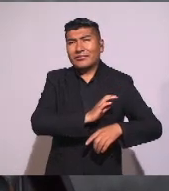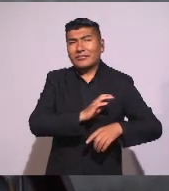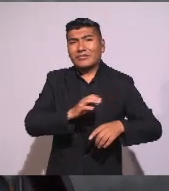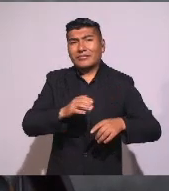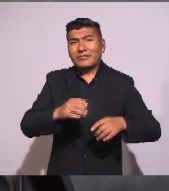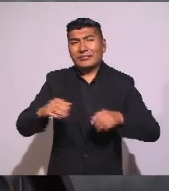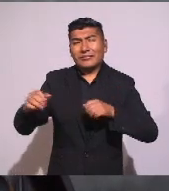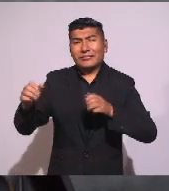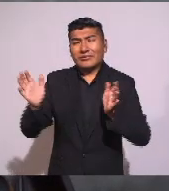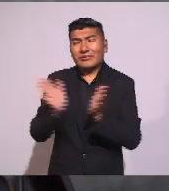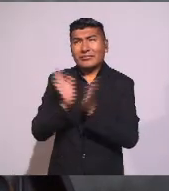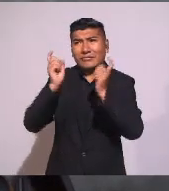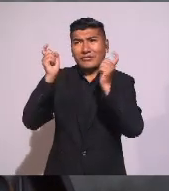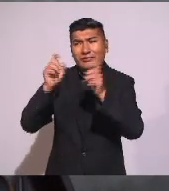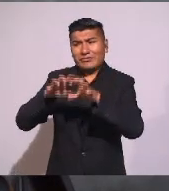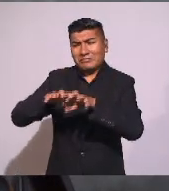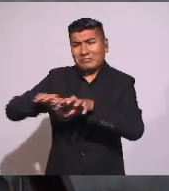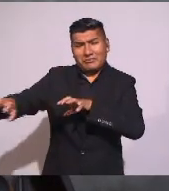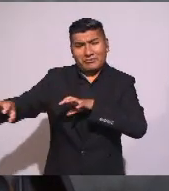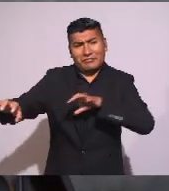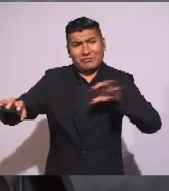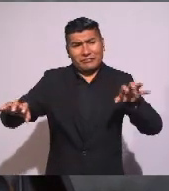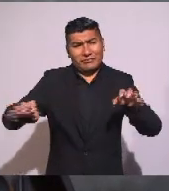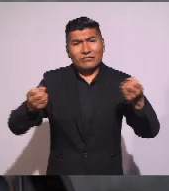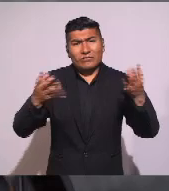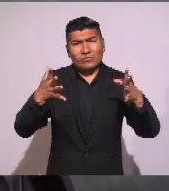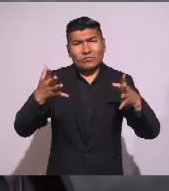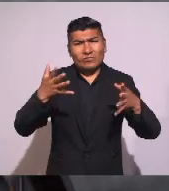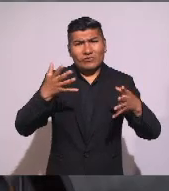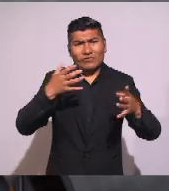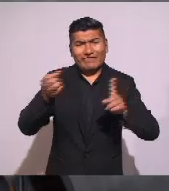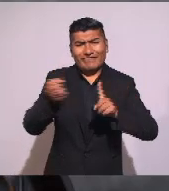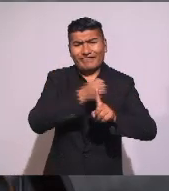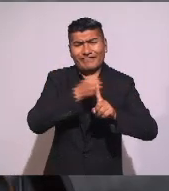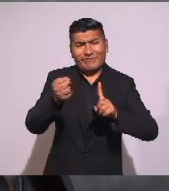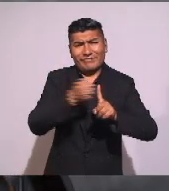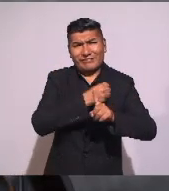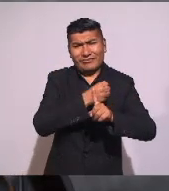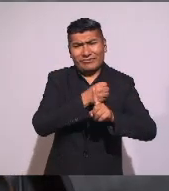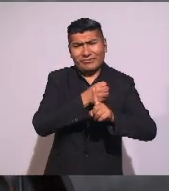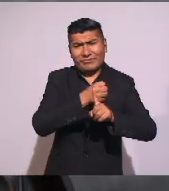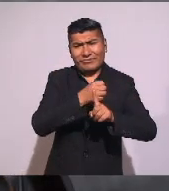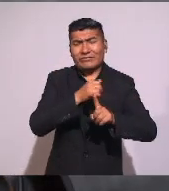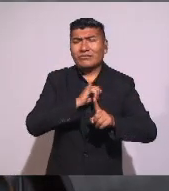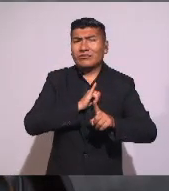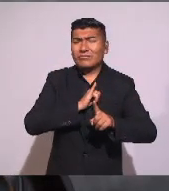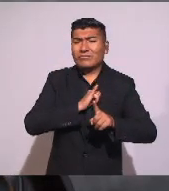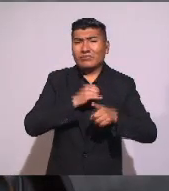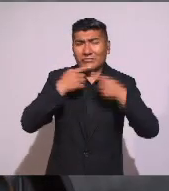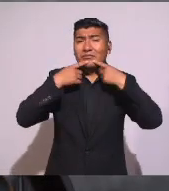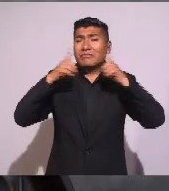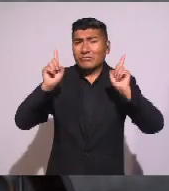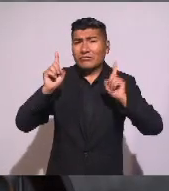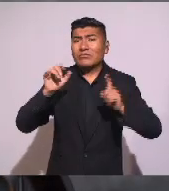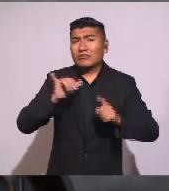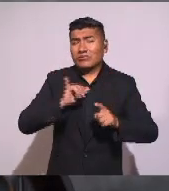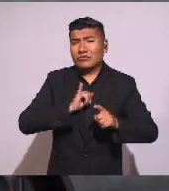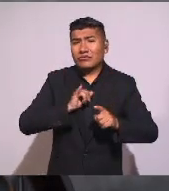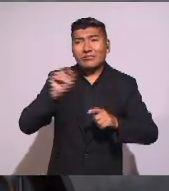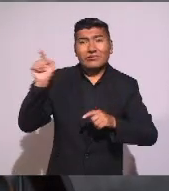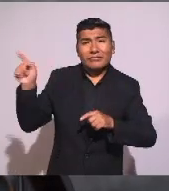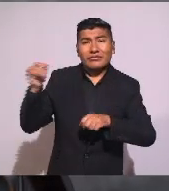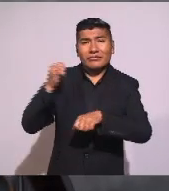actos de violencia e intolerancia irracional lo hago porque soy pastor de esa iglesia